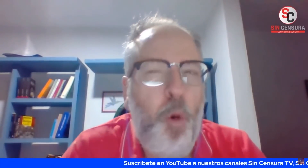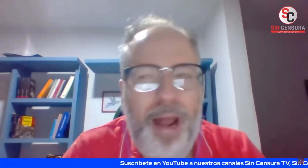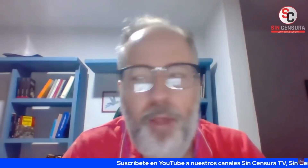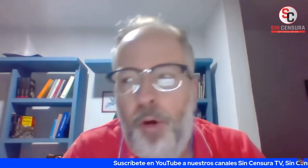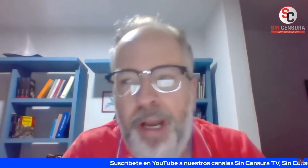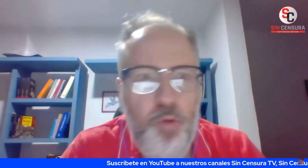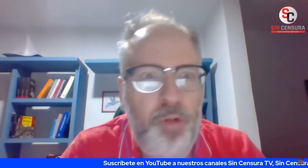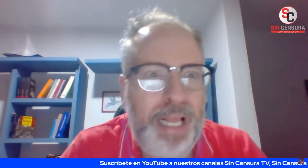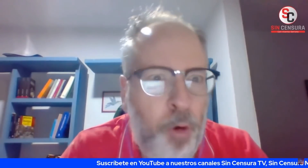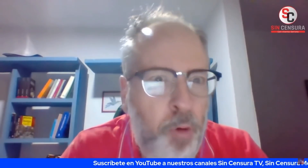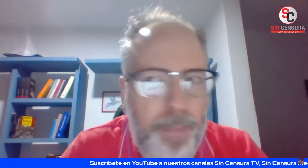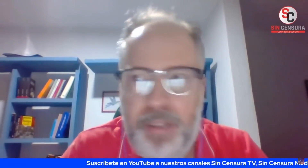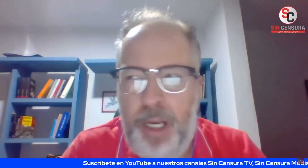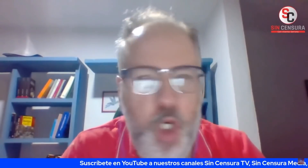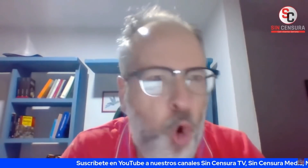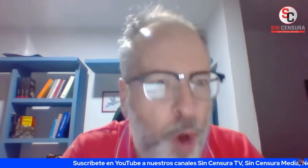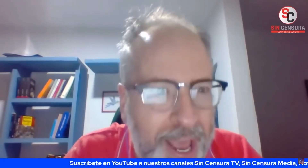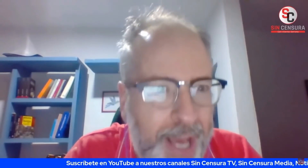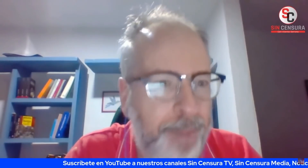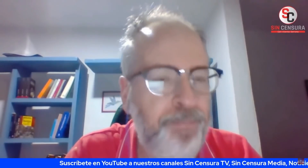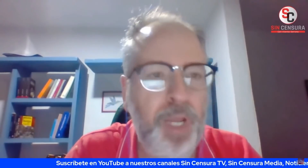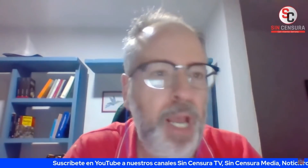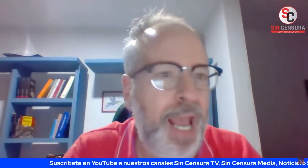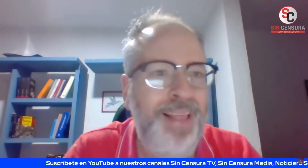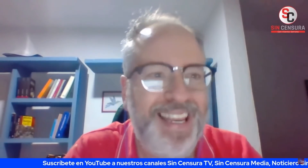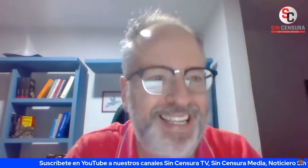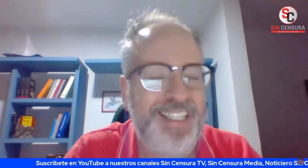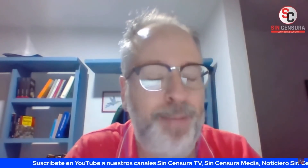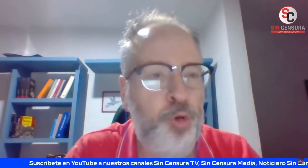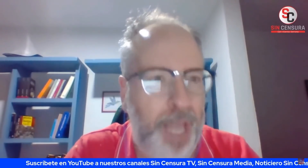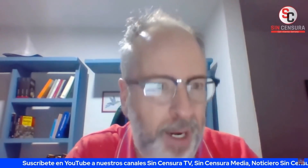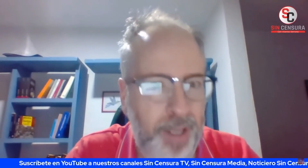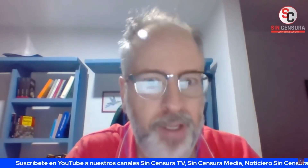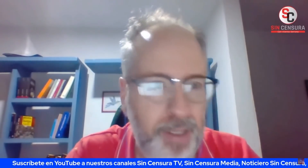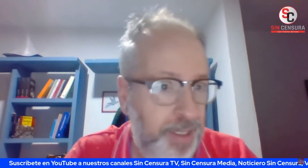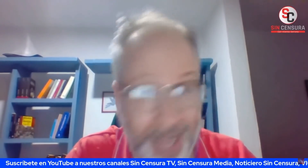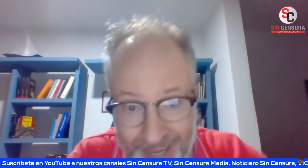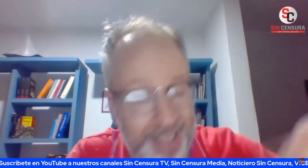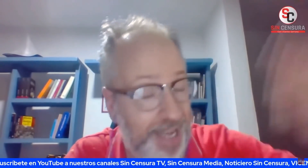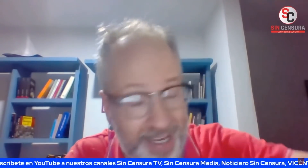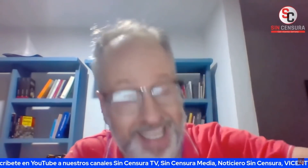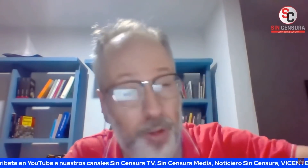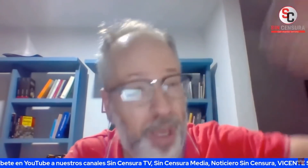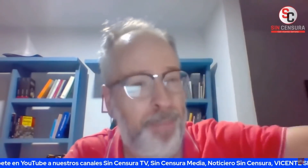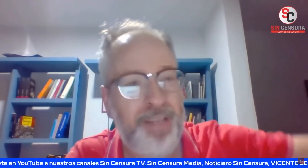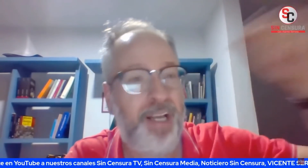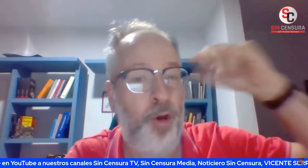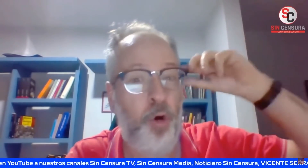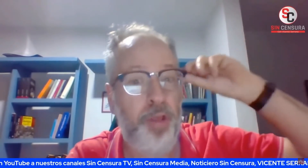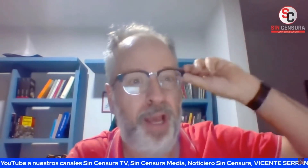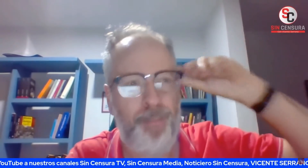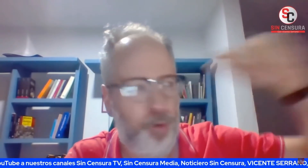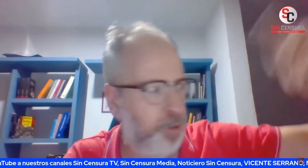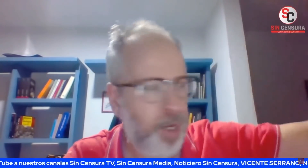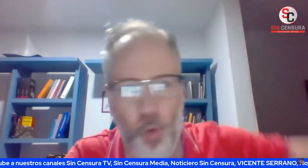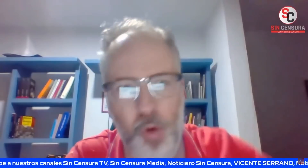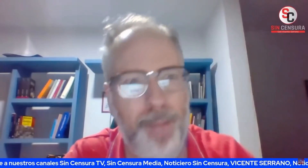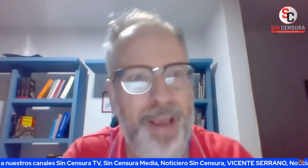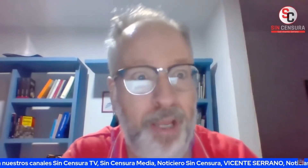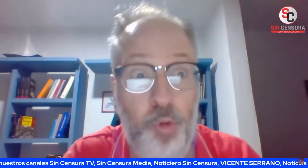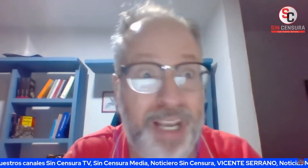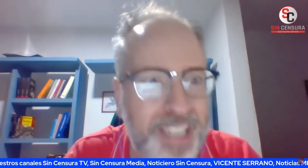recordado como un gobernador en una Tamaulipas que no era el desastre brutal que el Estado, que además creó,